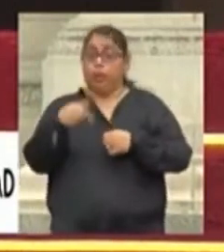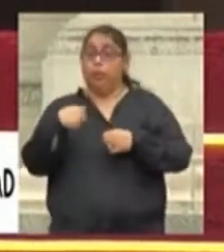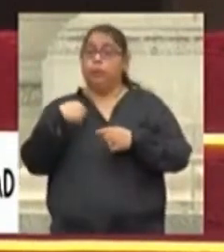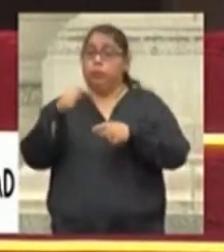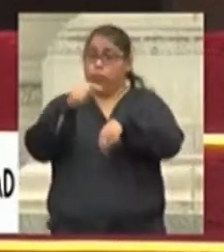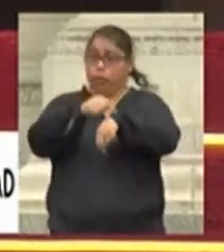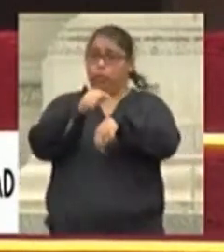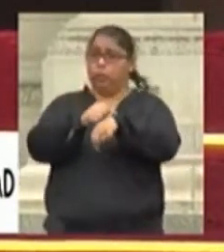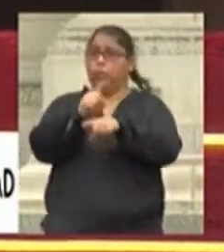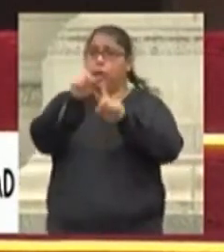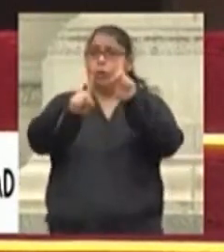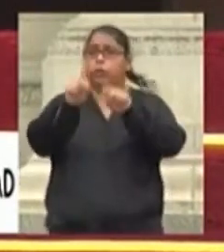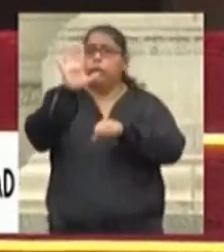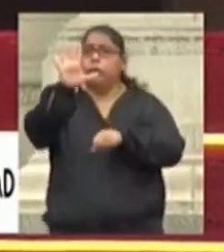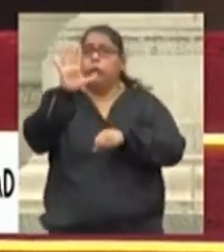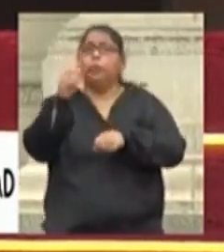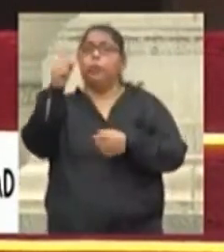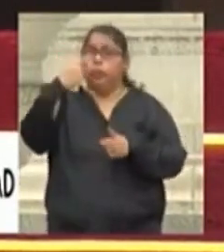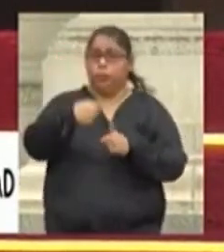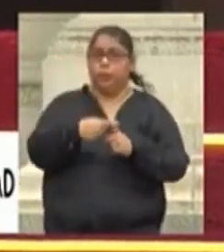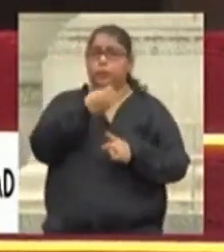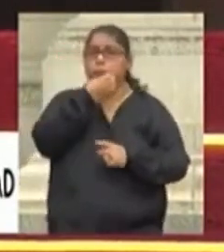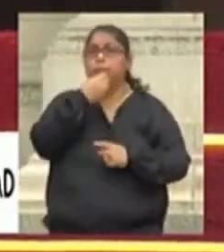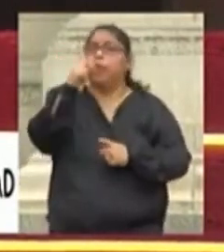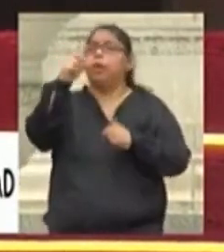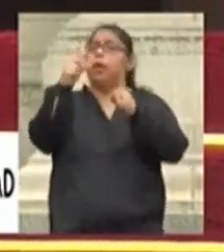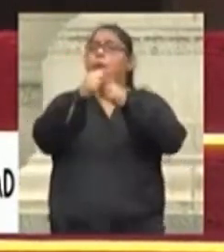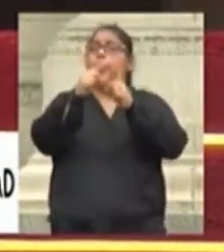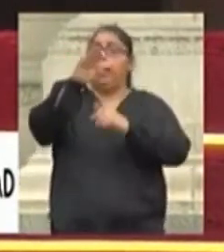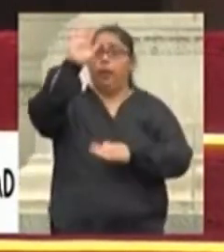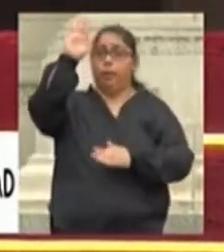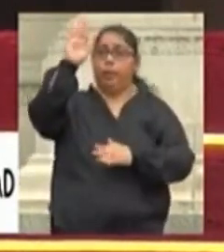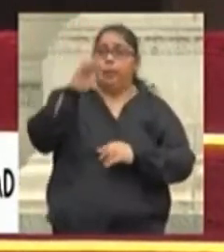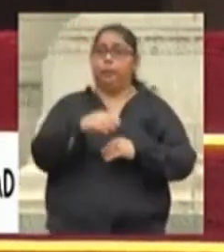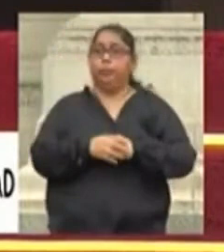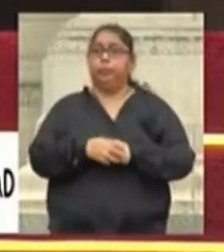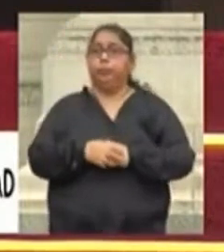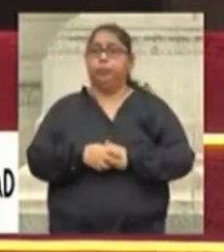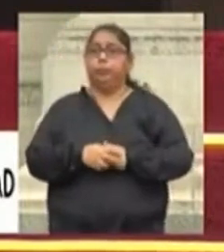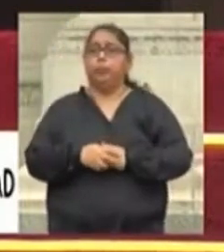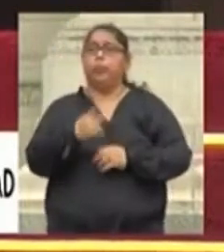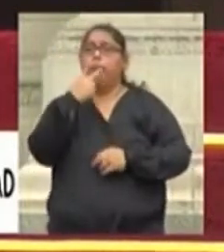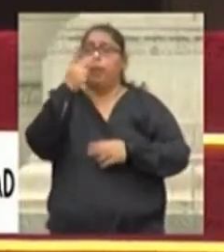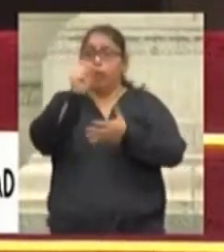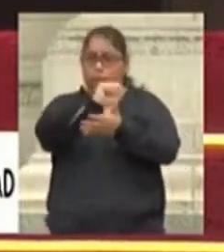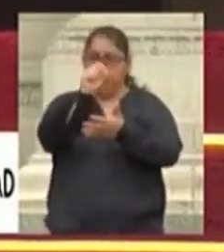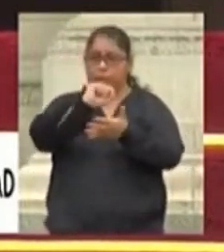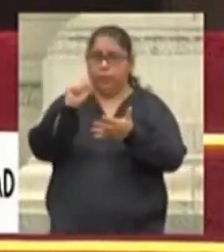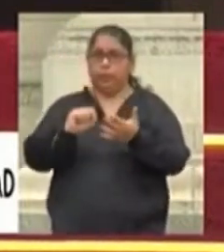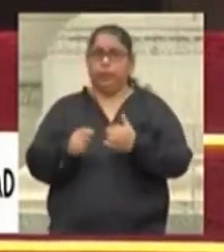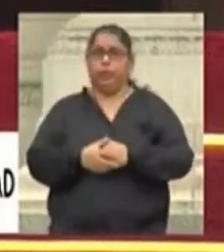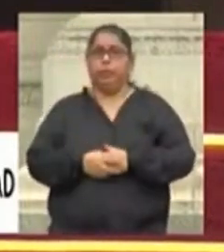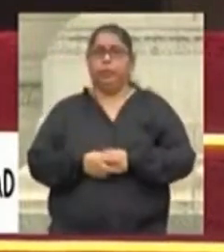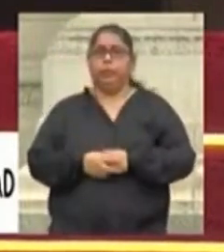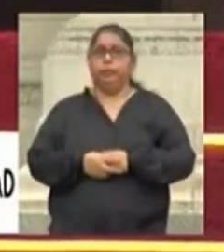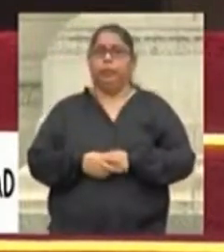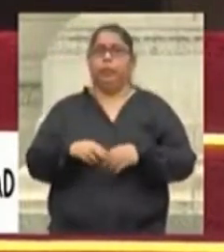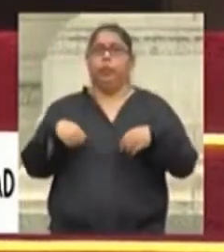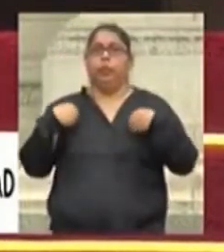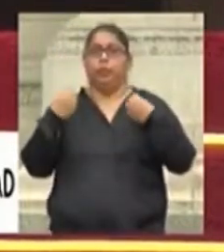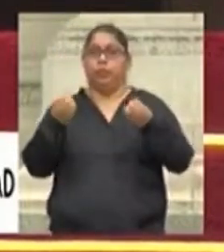darles un tiempo para escucharles algunos cinco minutos más que alguien tome la palabra y para tomar nota porque